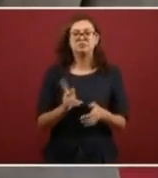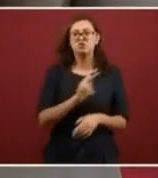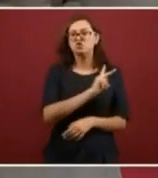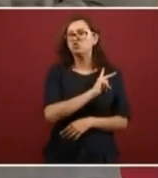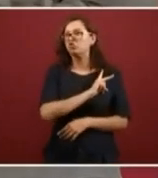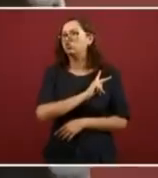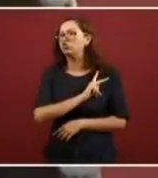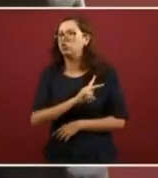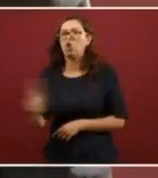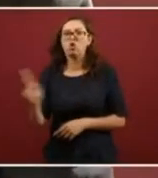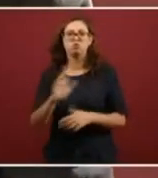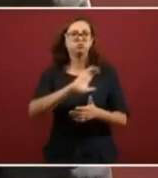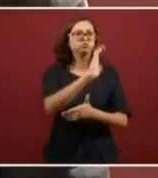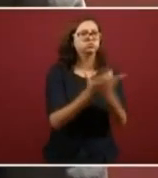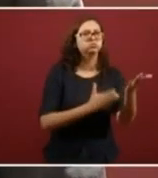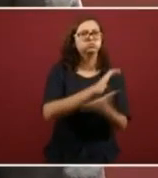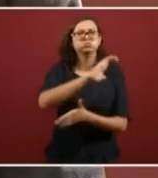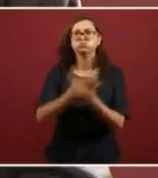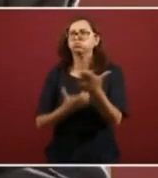obras.